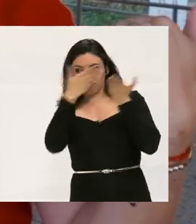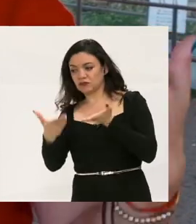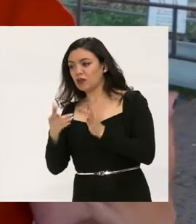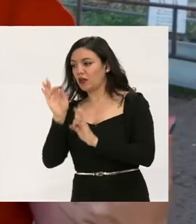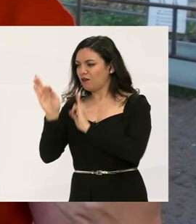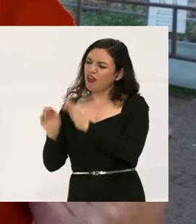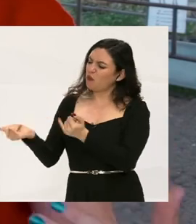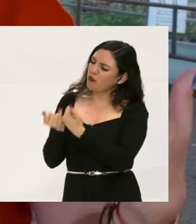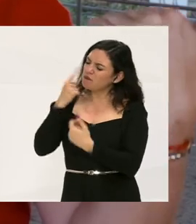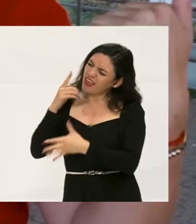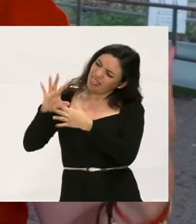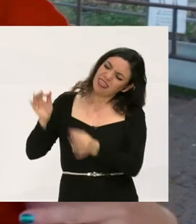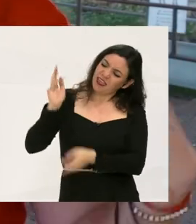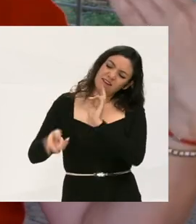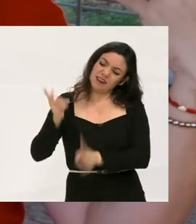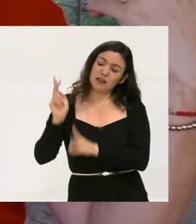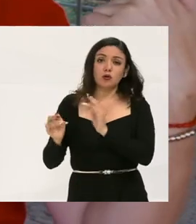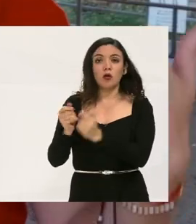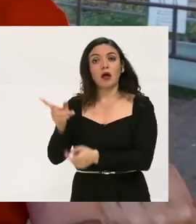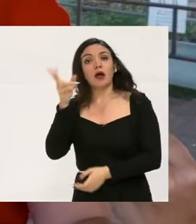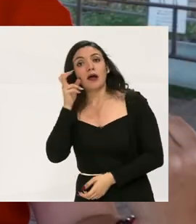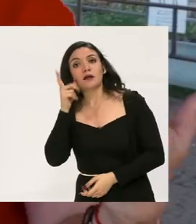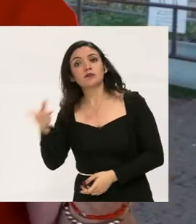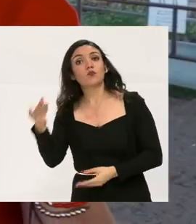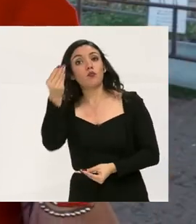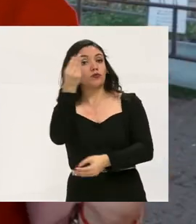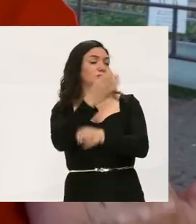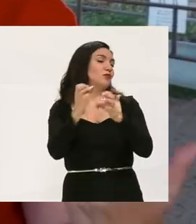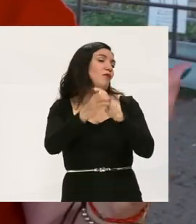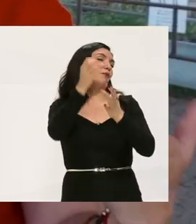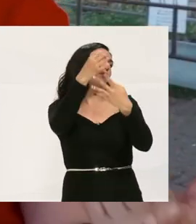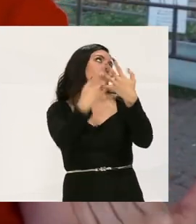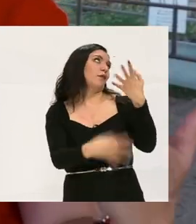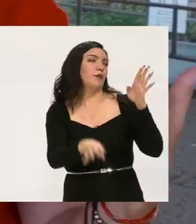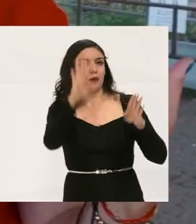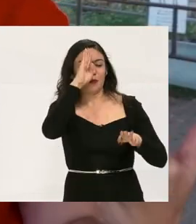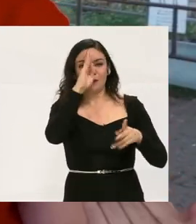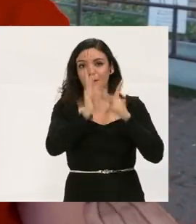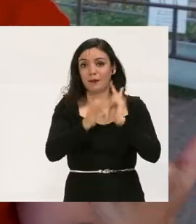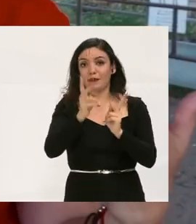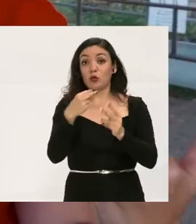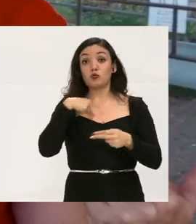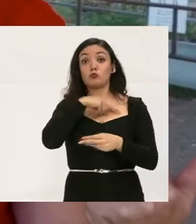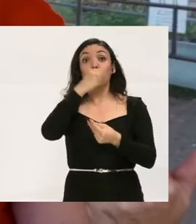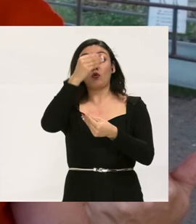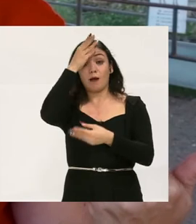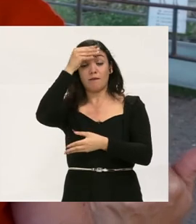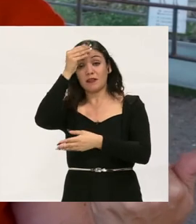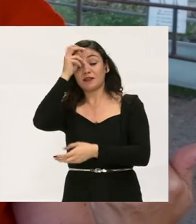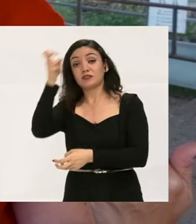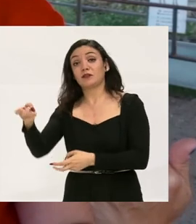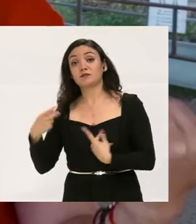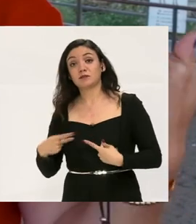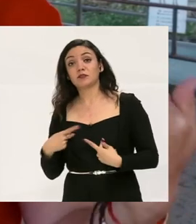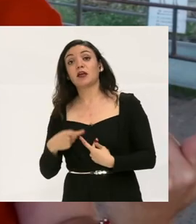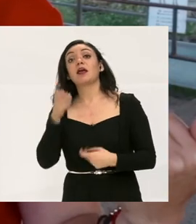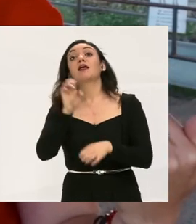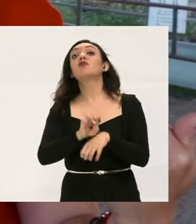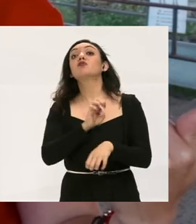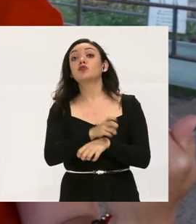tú llegas y lo tratas igual y le pláticas y escuchando mucho que tienen que platicar no sé lo mucho que tenemos que aprender de ellos